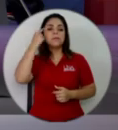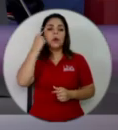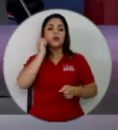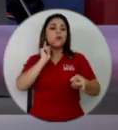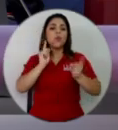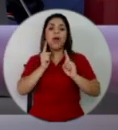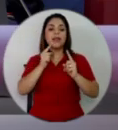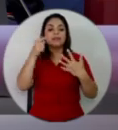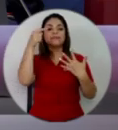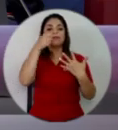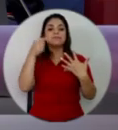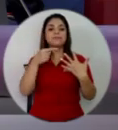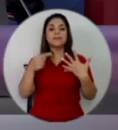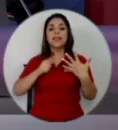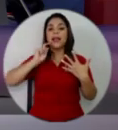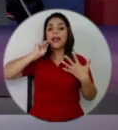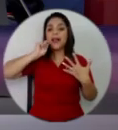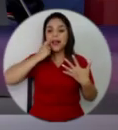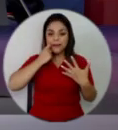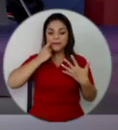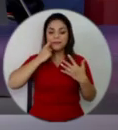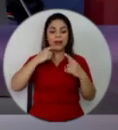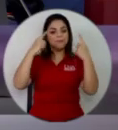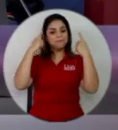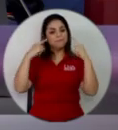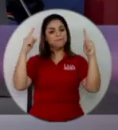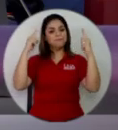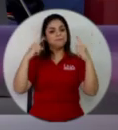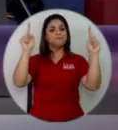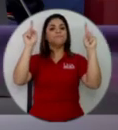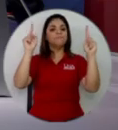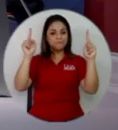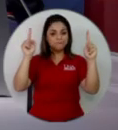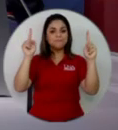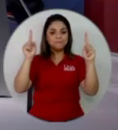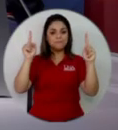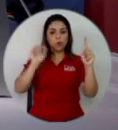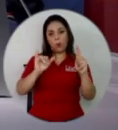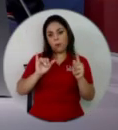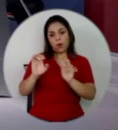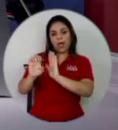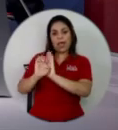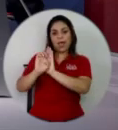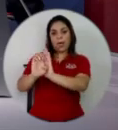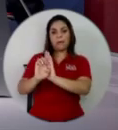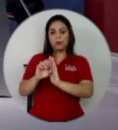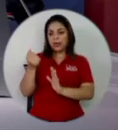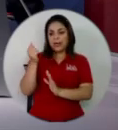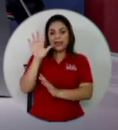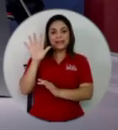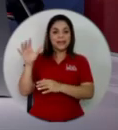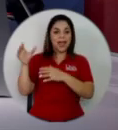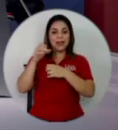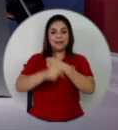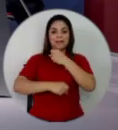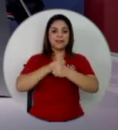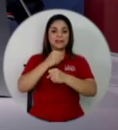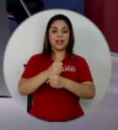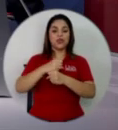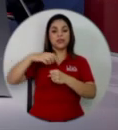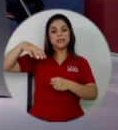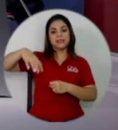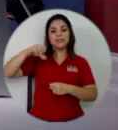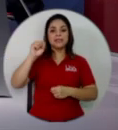los factores clave para que esta vinculación interuniversitaria sea exitosa, como lo ha sido en el ejemplo que nos da el 15 aniversario de la